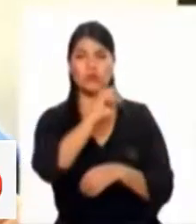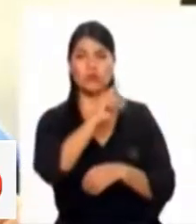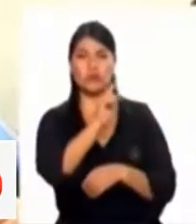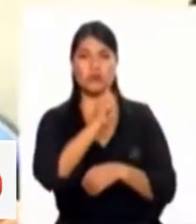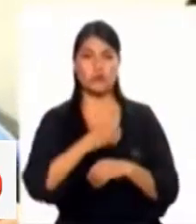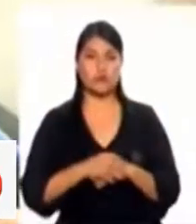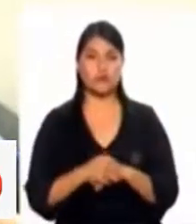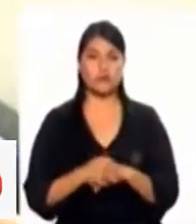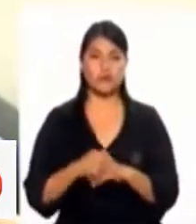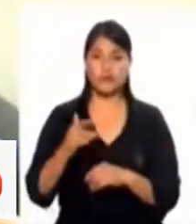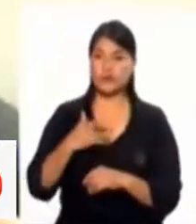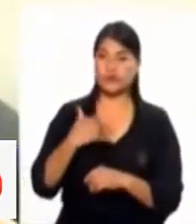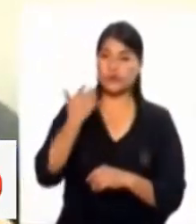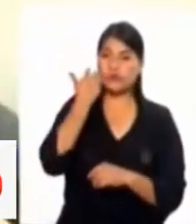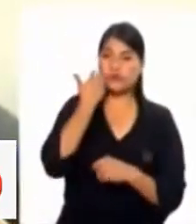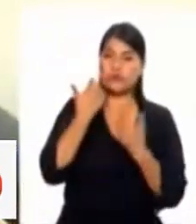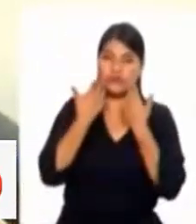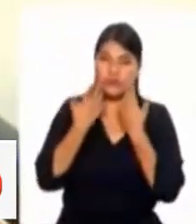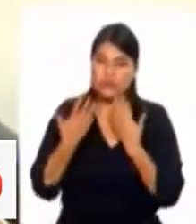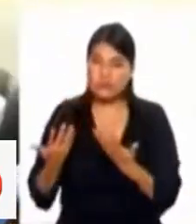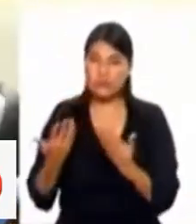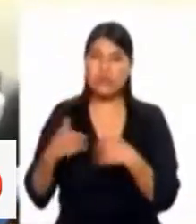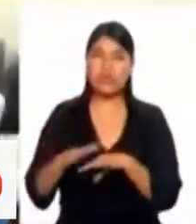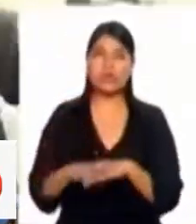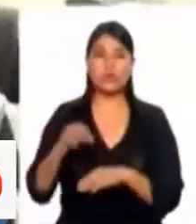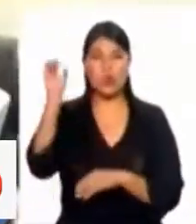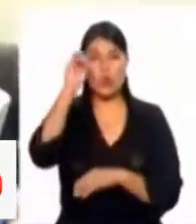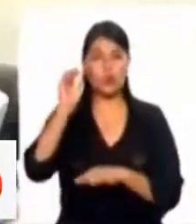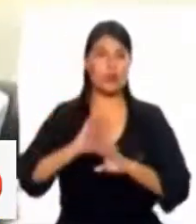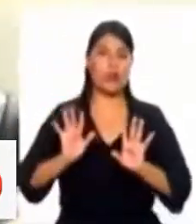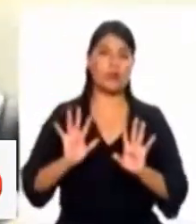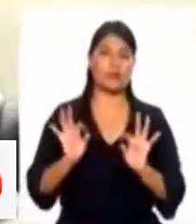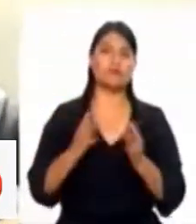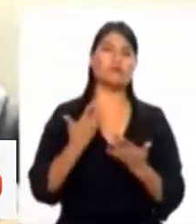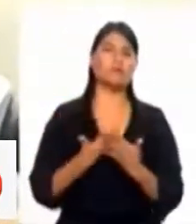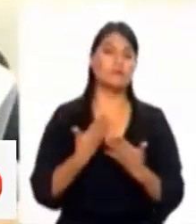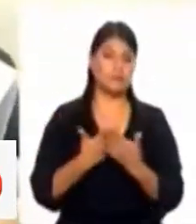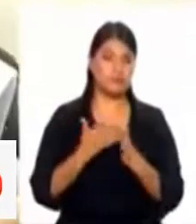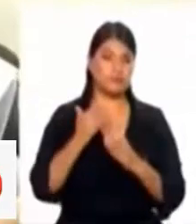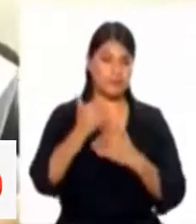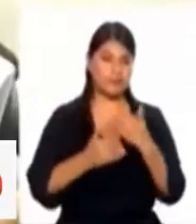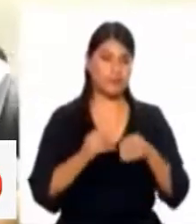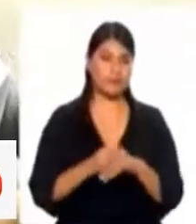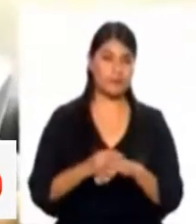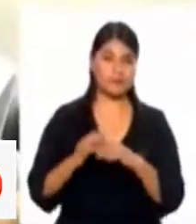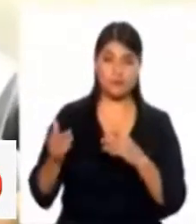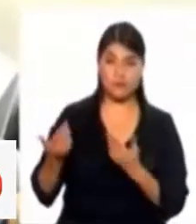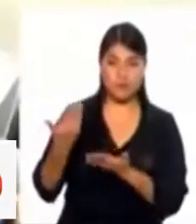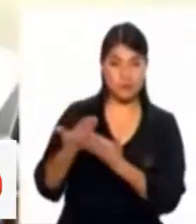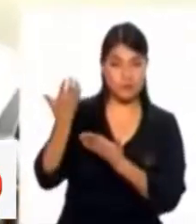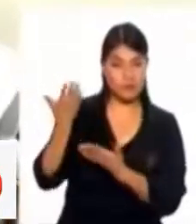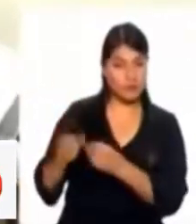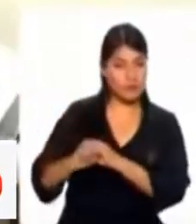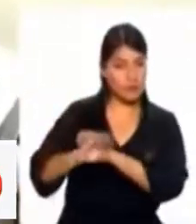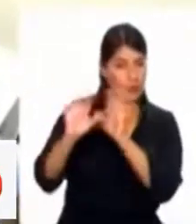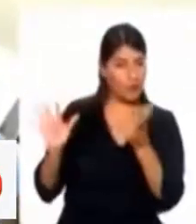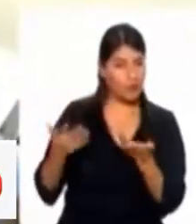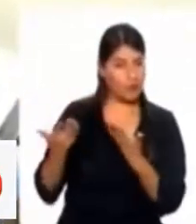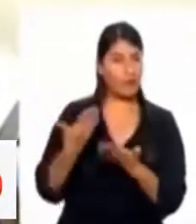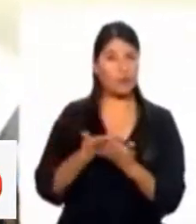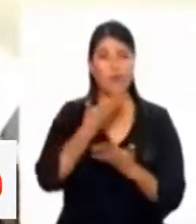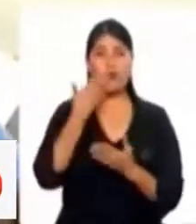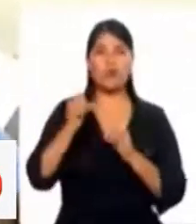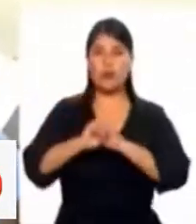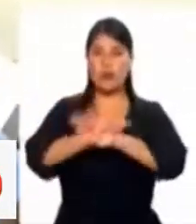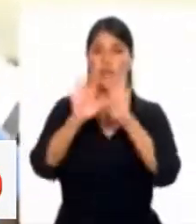que le tengo a Gladys, yo creo que no se pueden emitir opiniones con ligereza. Estas son prácticas, digamos, poco transparentes que definitivamente tienen que ser aclaradas,